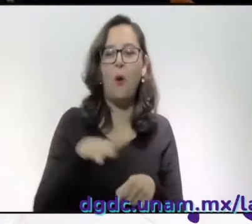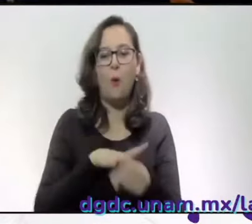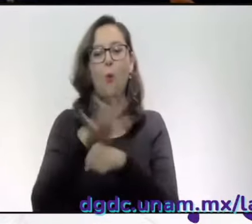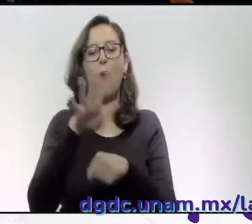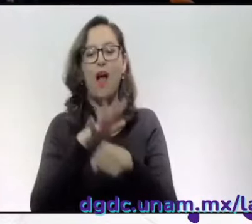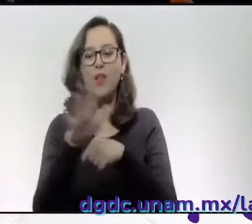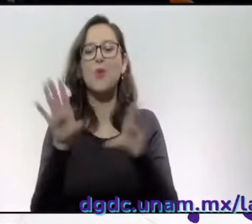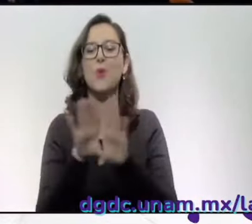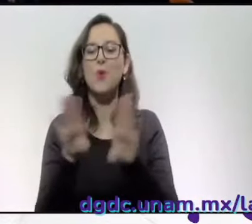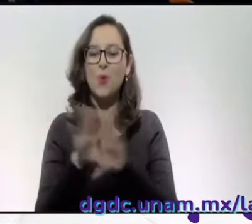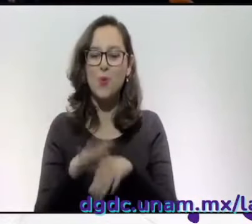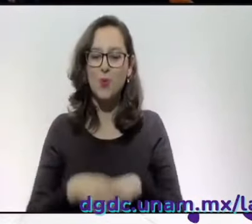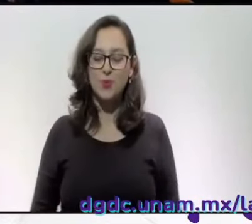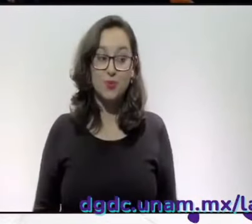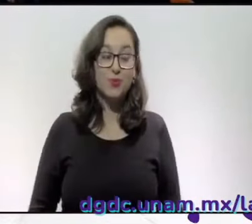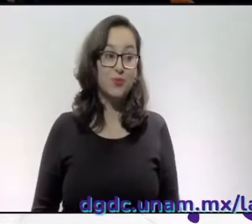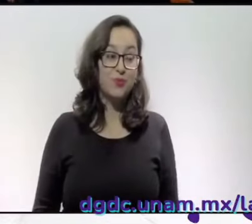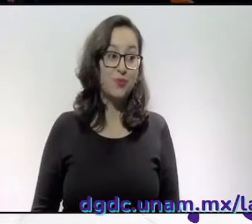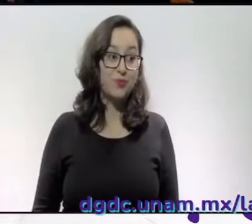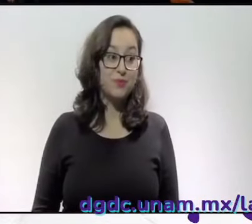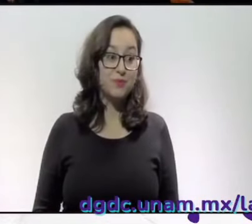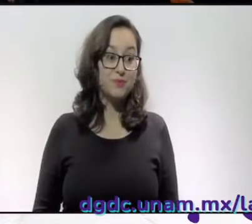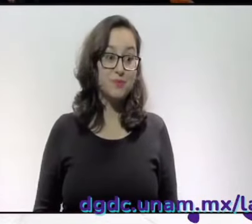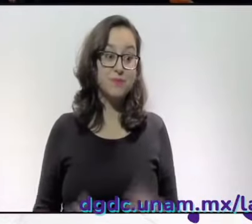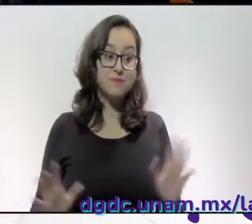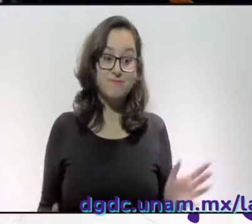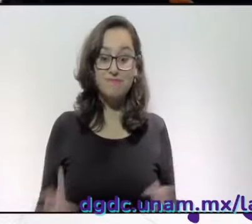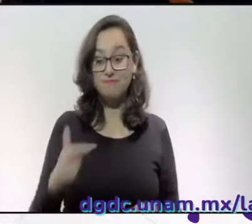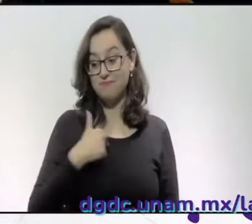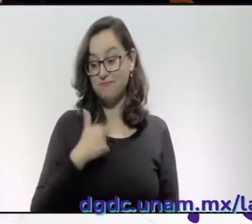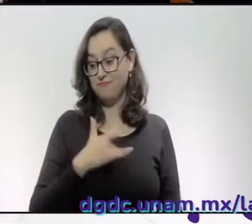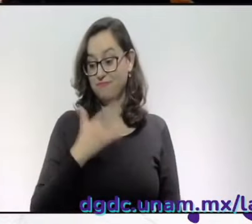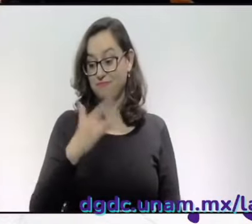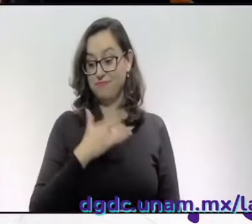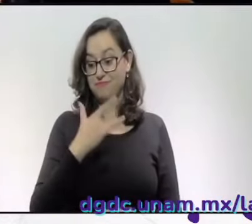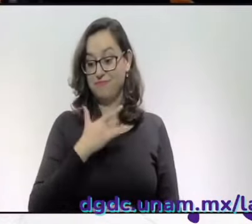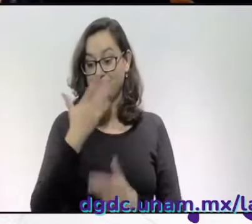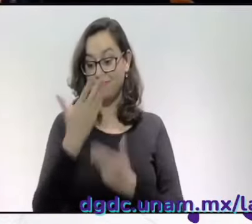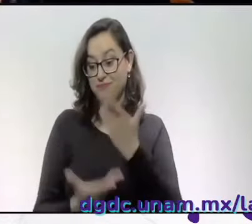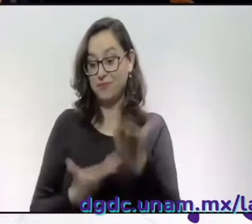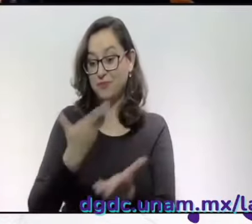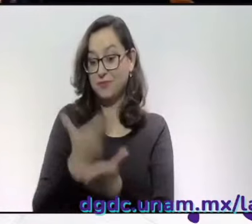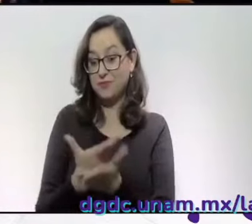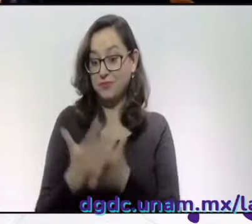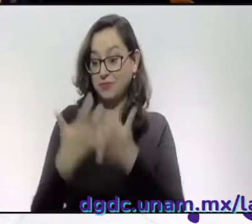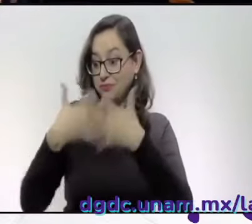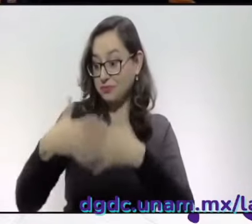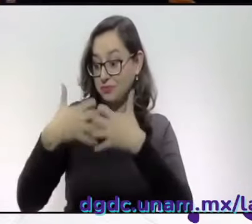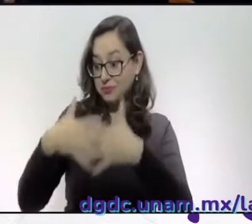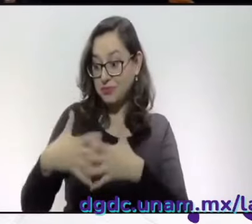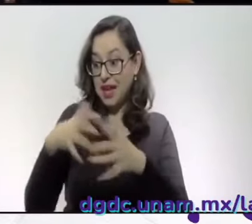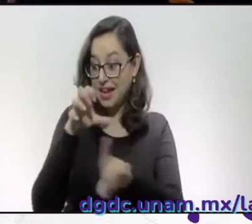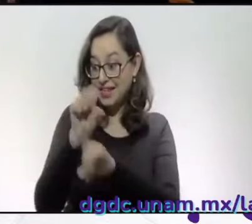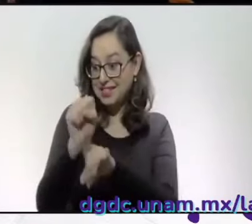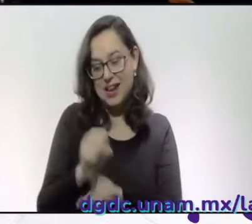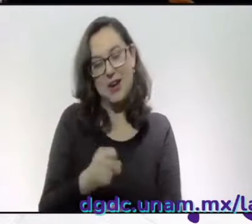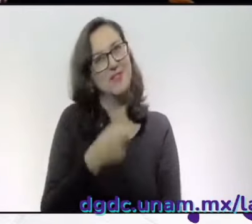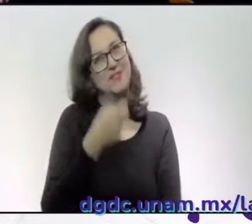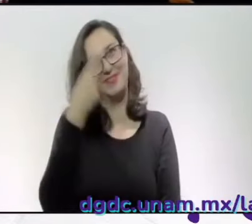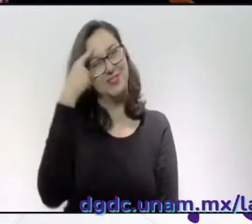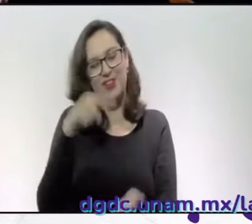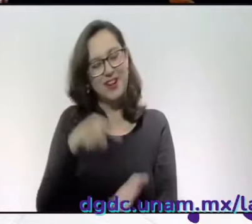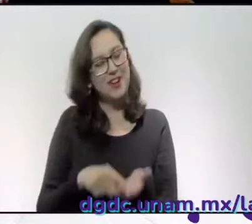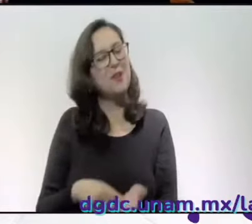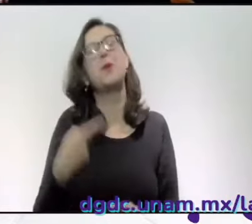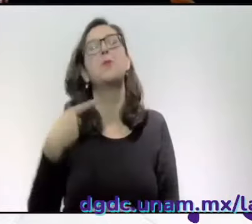Ok, bueno, yo, aunque yo propuse una idea de cómo viajar más rápido que la luz, no creo que lo hagamos pronto, si es que alguna vez. Yo pensaría que